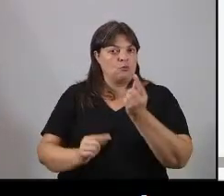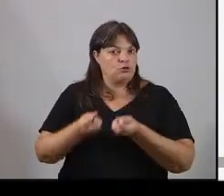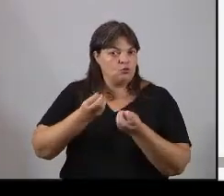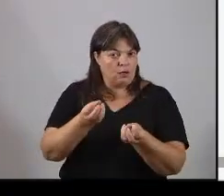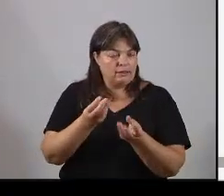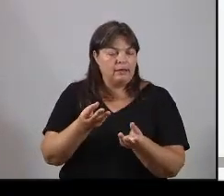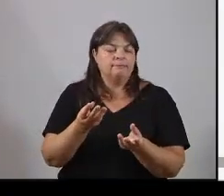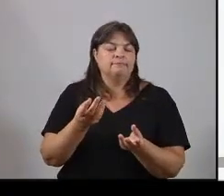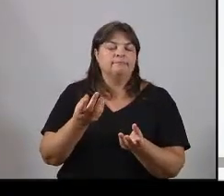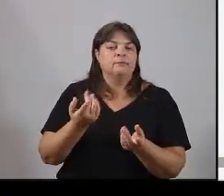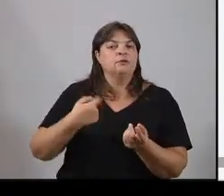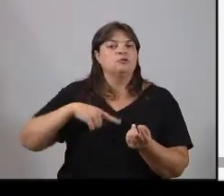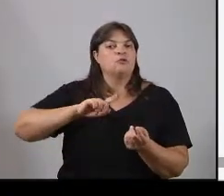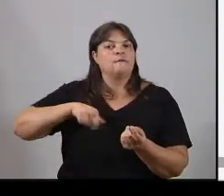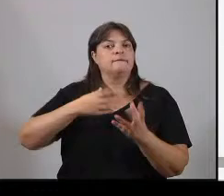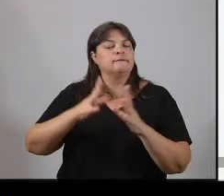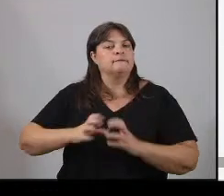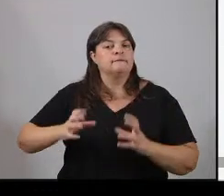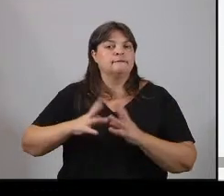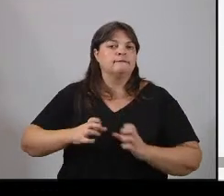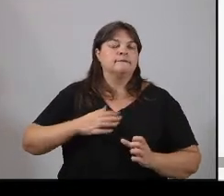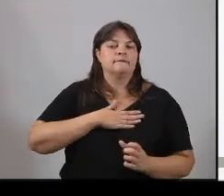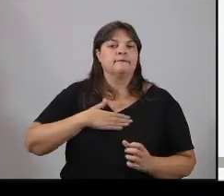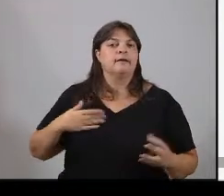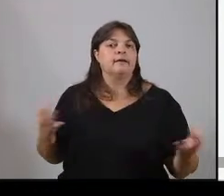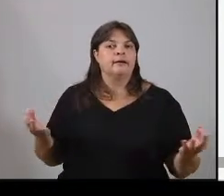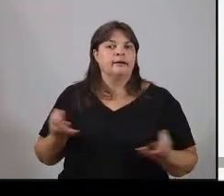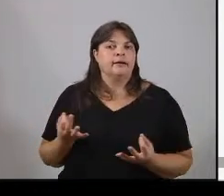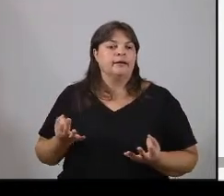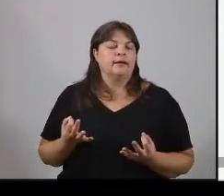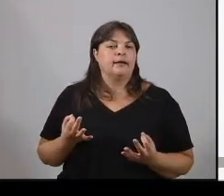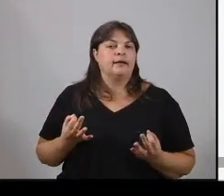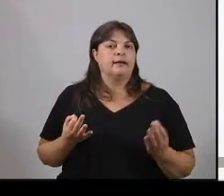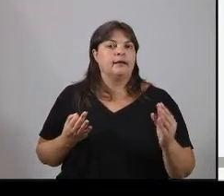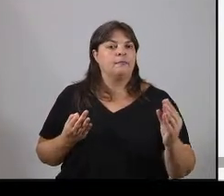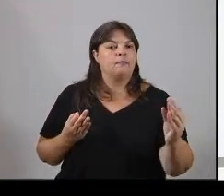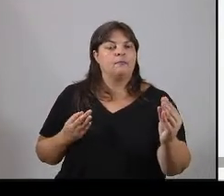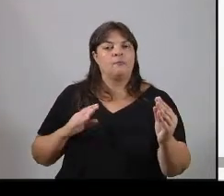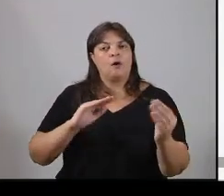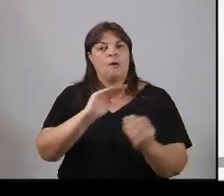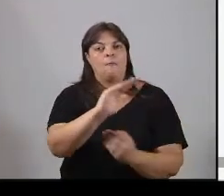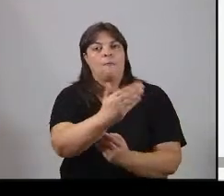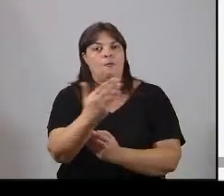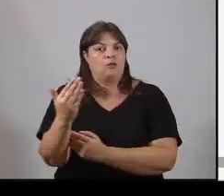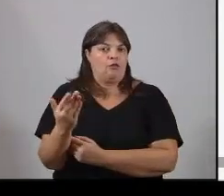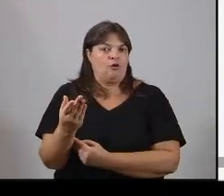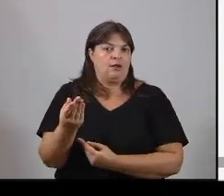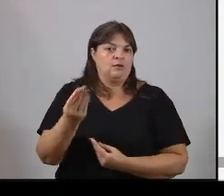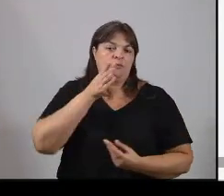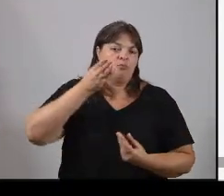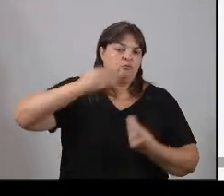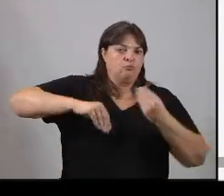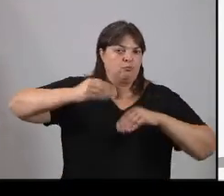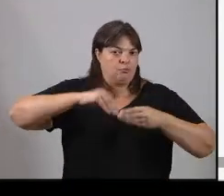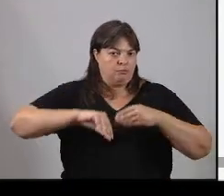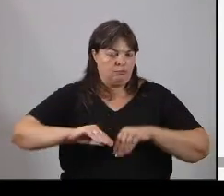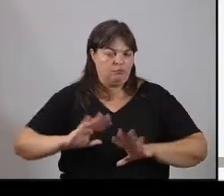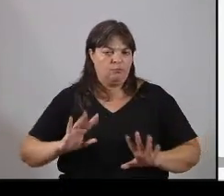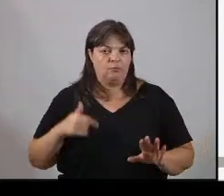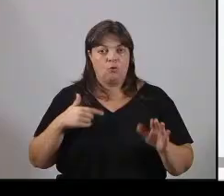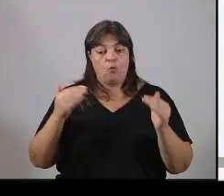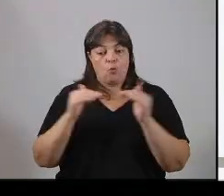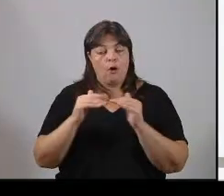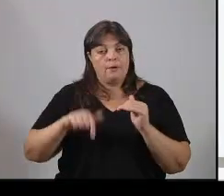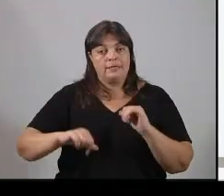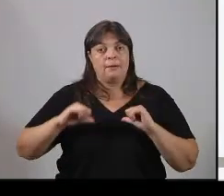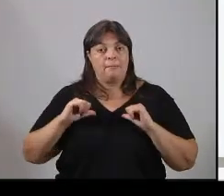y lo que estamos deseando es que los mejoren con las aportaciones que ellos estimen oportuno. Este mismo jueves